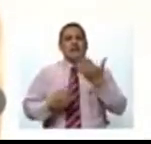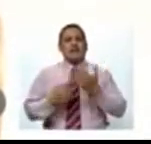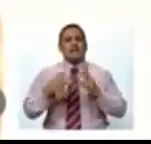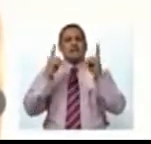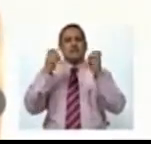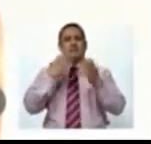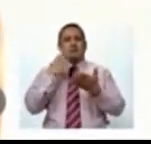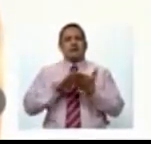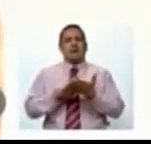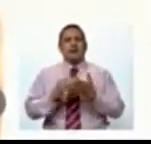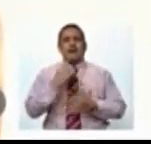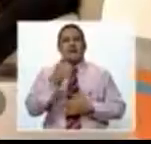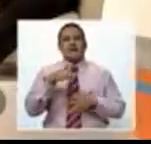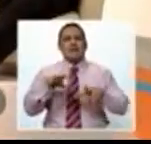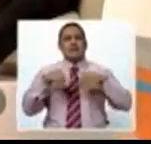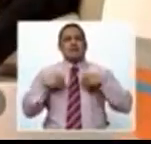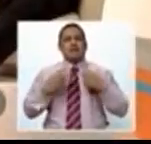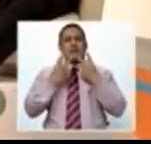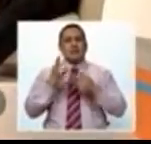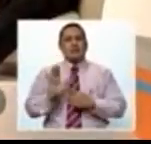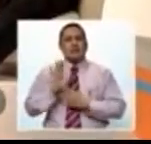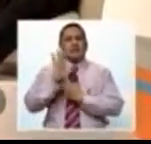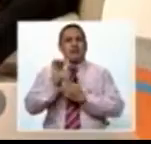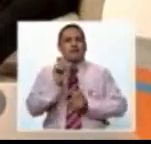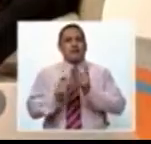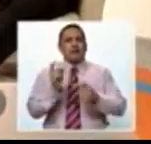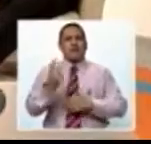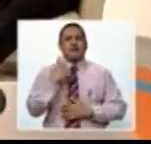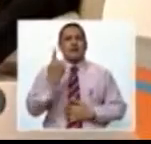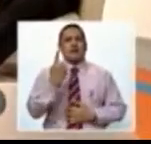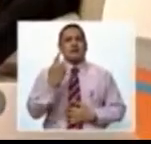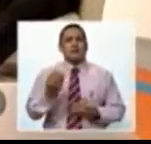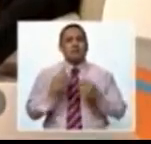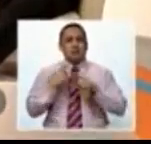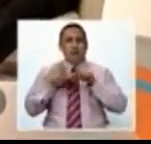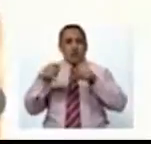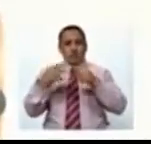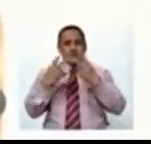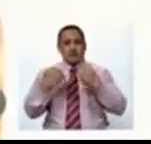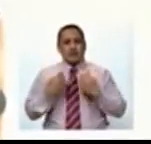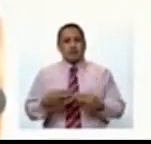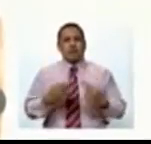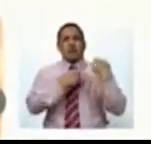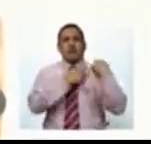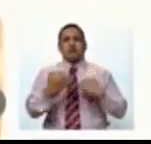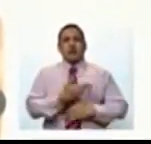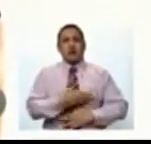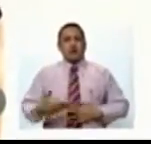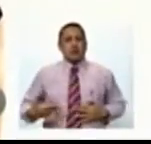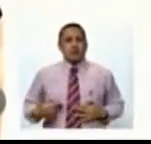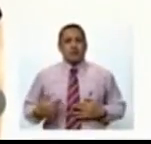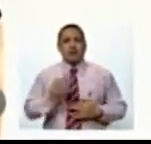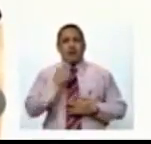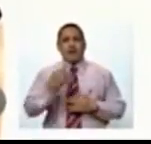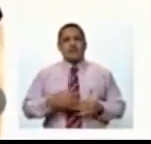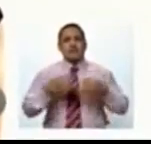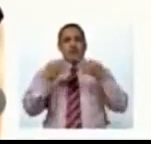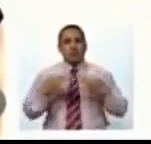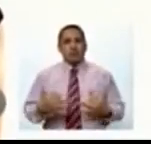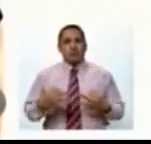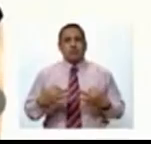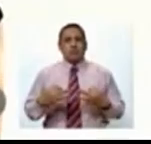delitos son susceptibles de ser atribuidos a un ciudadano. Por tanto, también tiene una obligación el Estado de ser